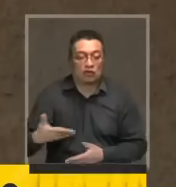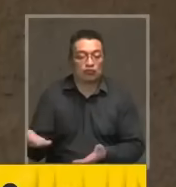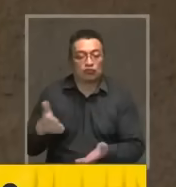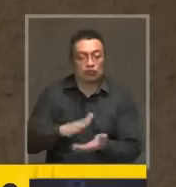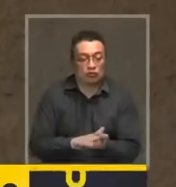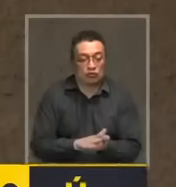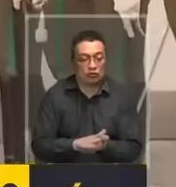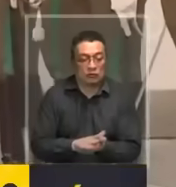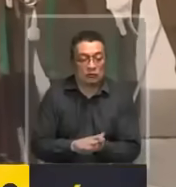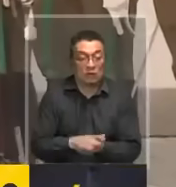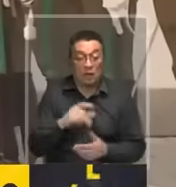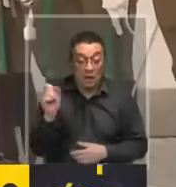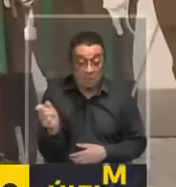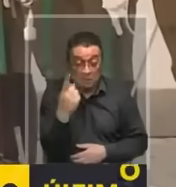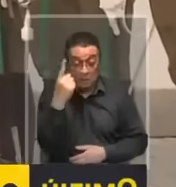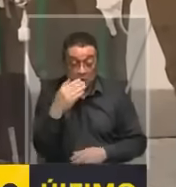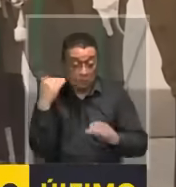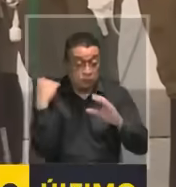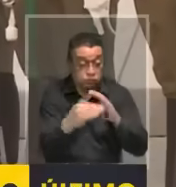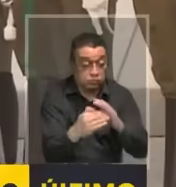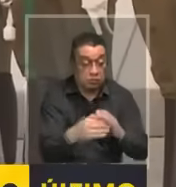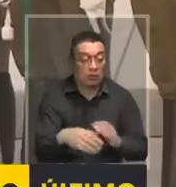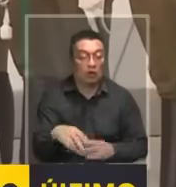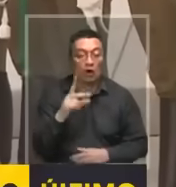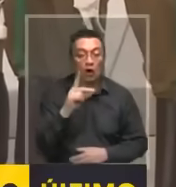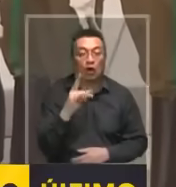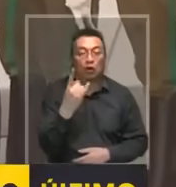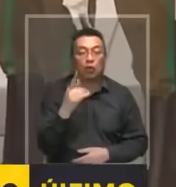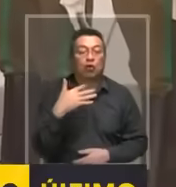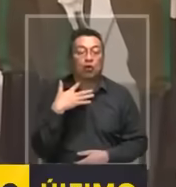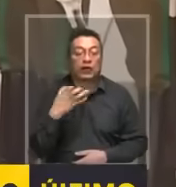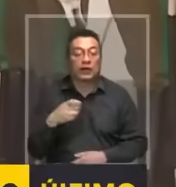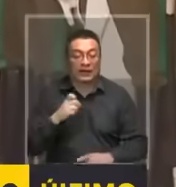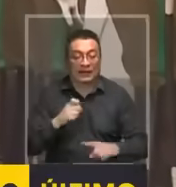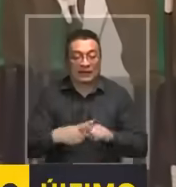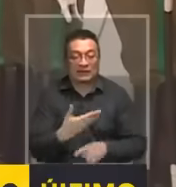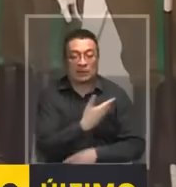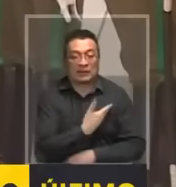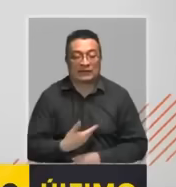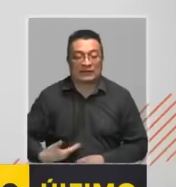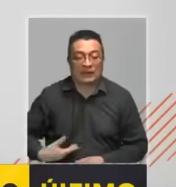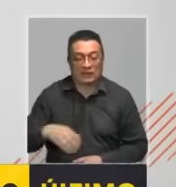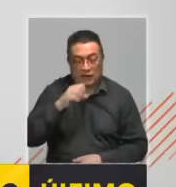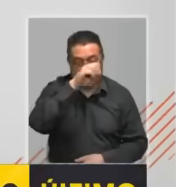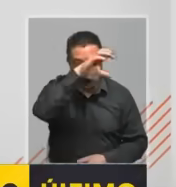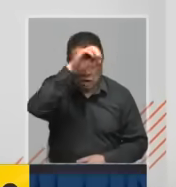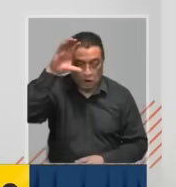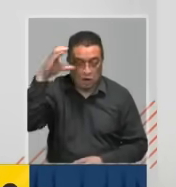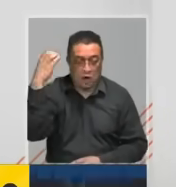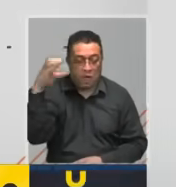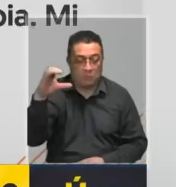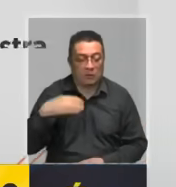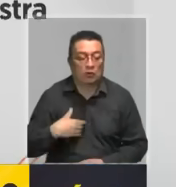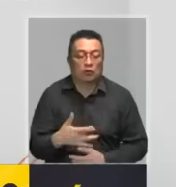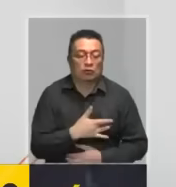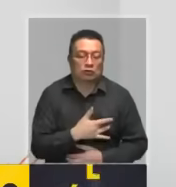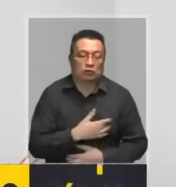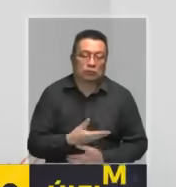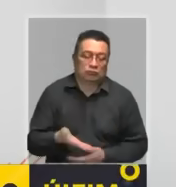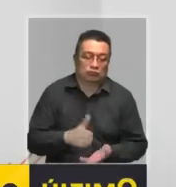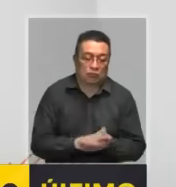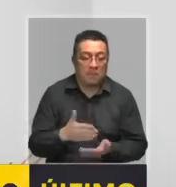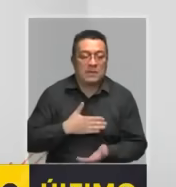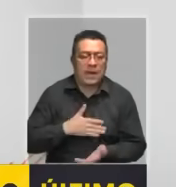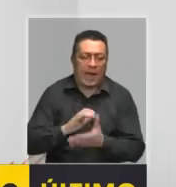los primeros en enviar sus condolencias fue Iván Duque, exmandatario colombiano. Siento el dolor más grande por la muerte de mi